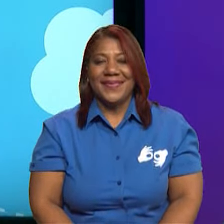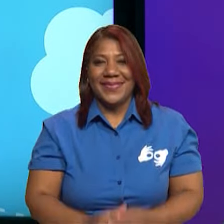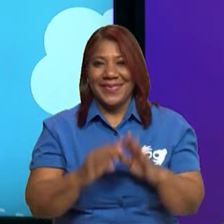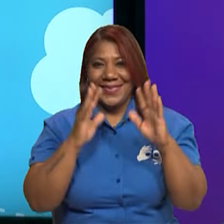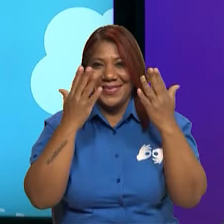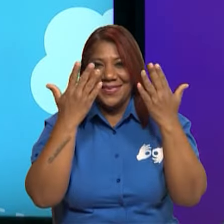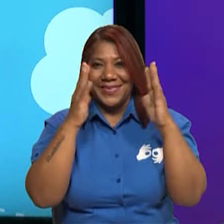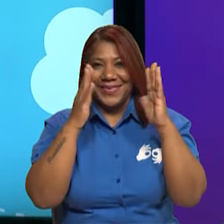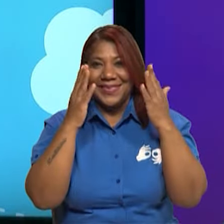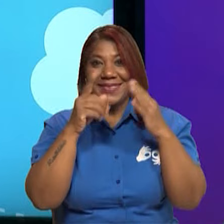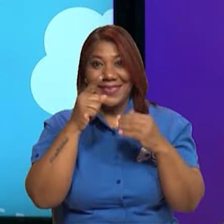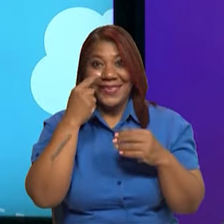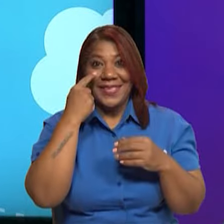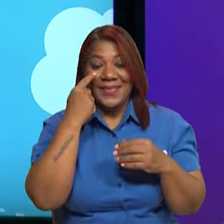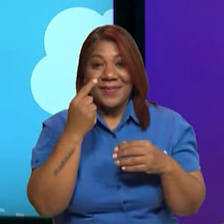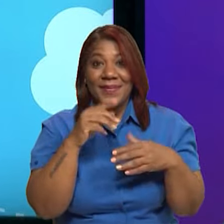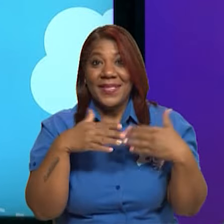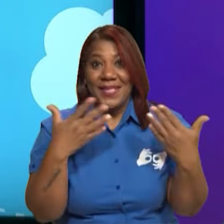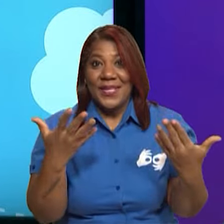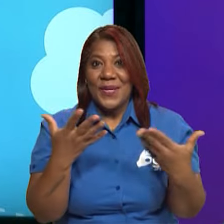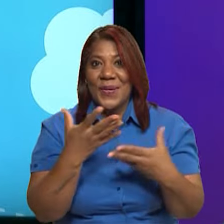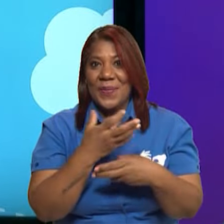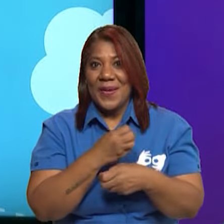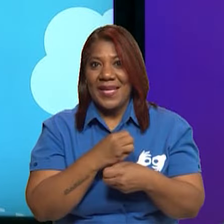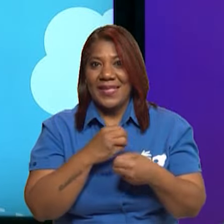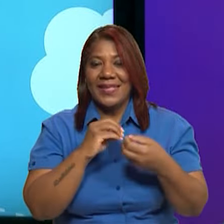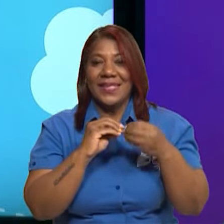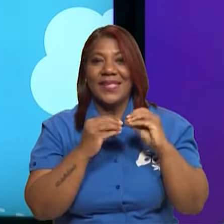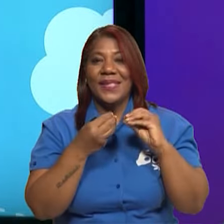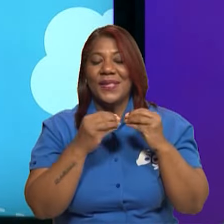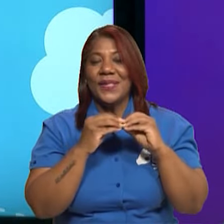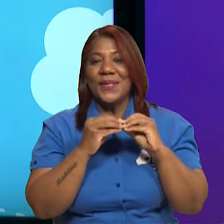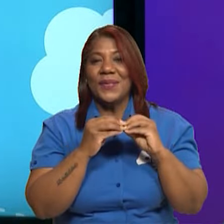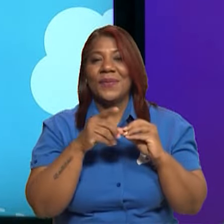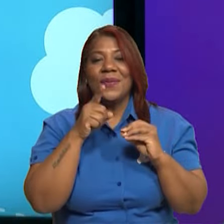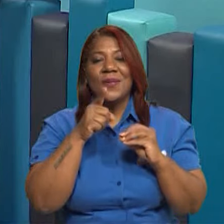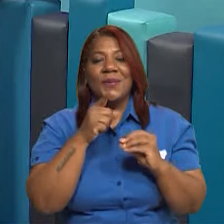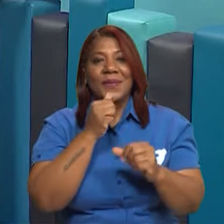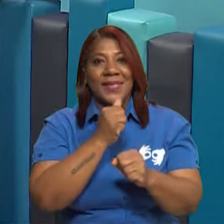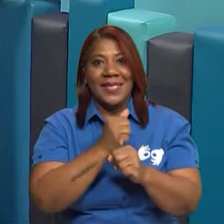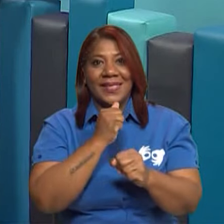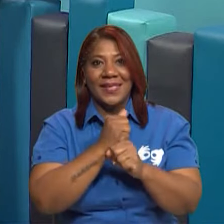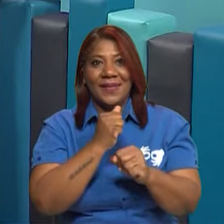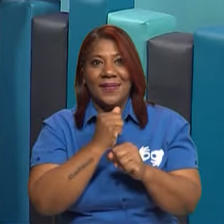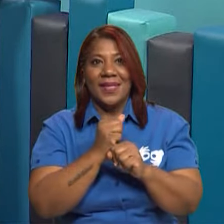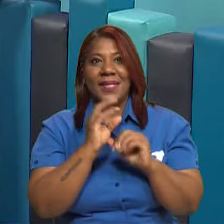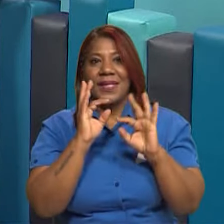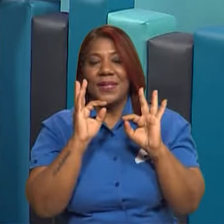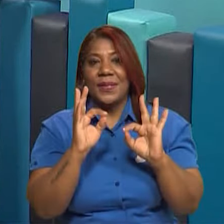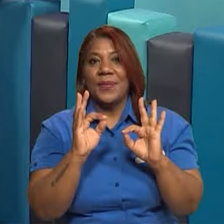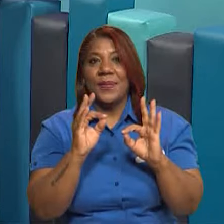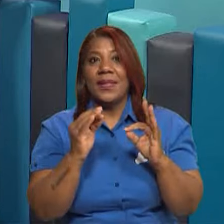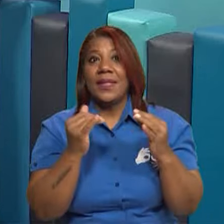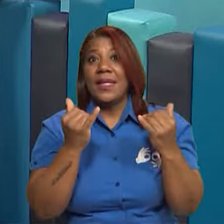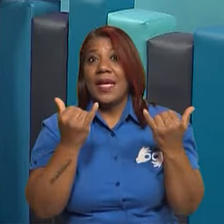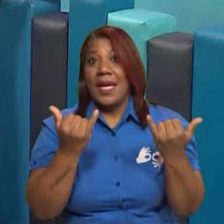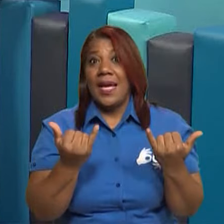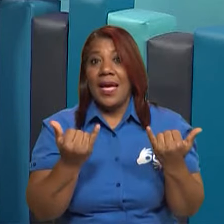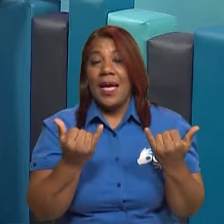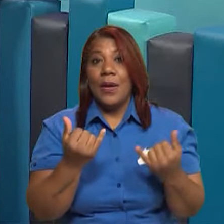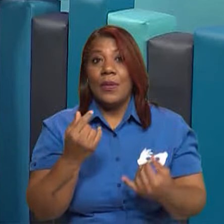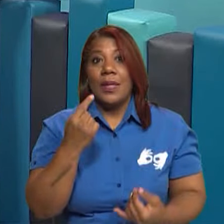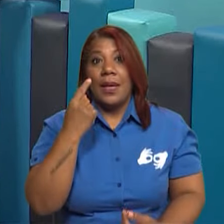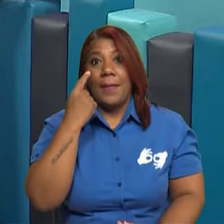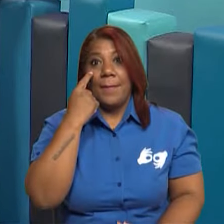358. Ese es el número que se forma. Excelente, chicos, lo han resuelto muy bien. Y veamos ahora la